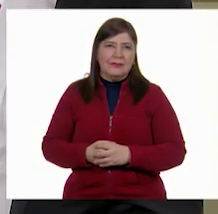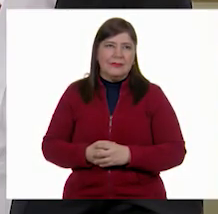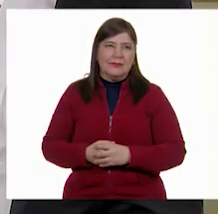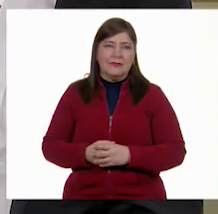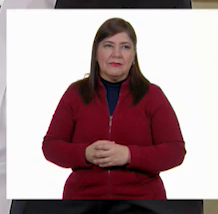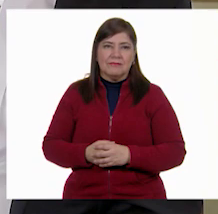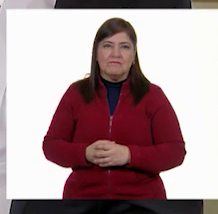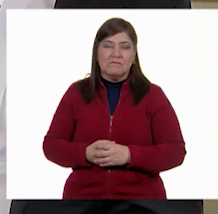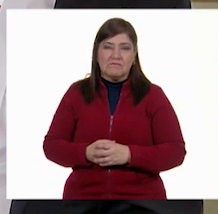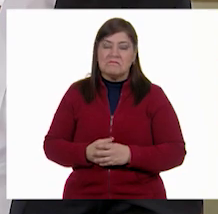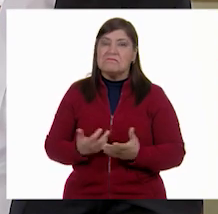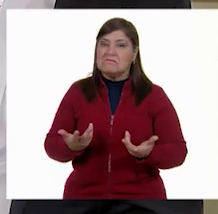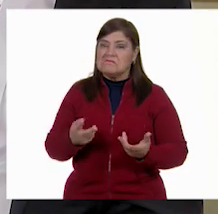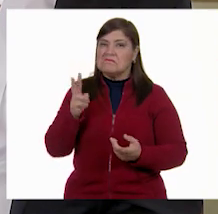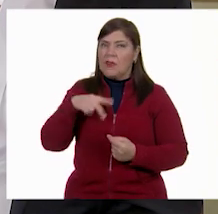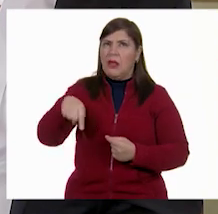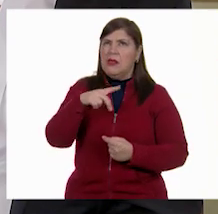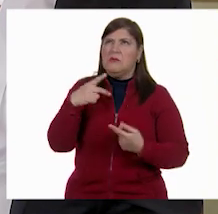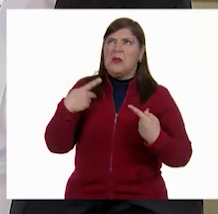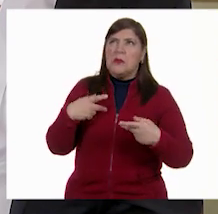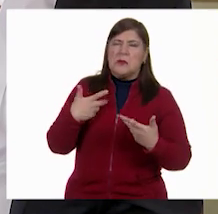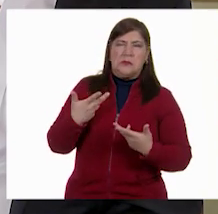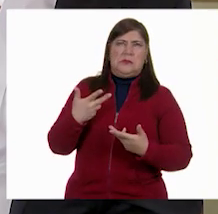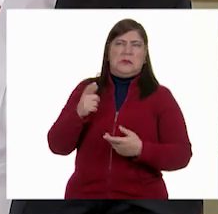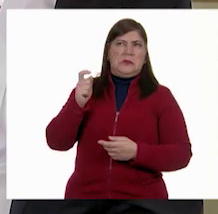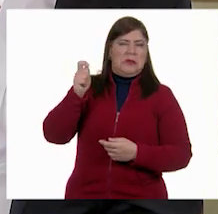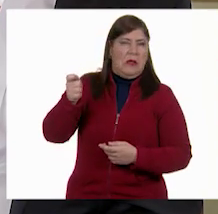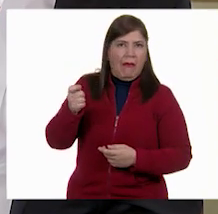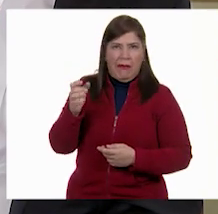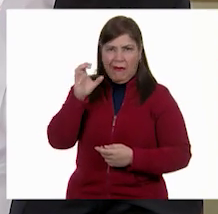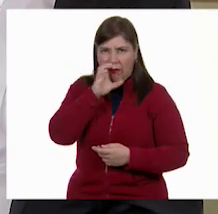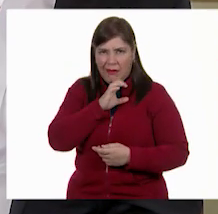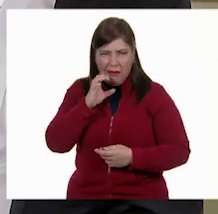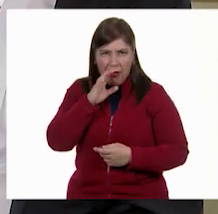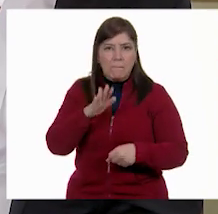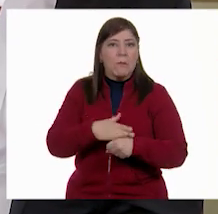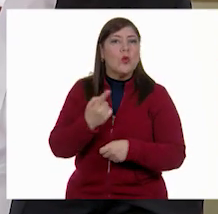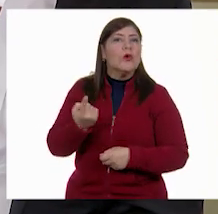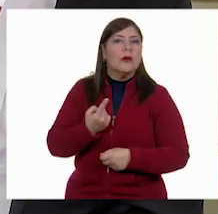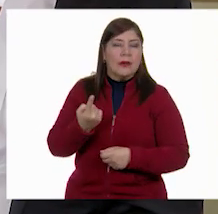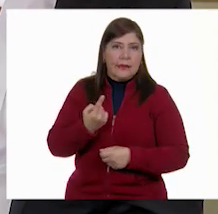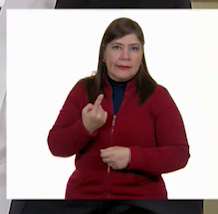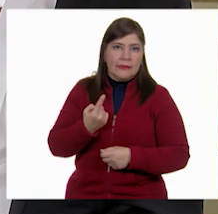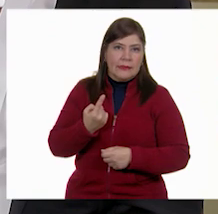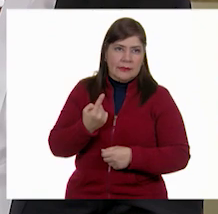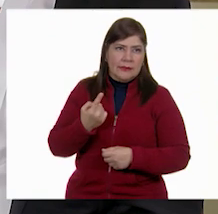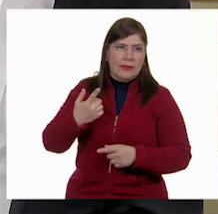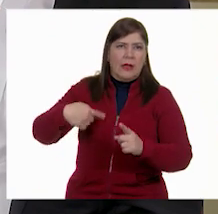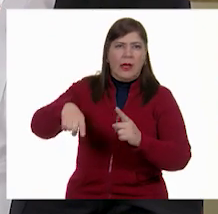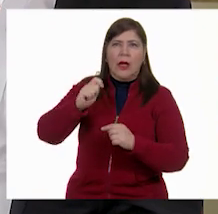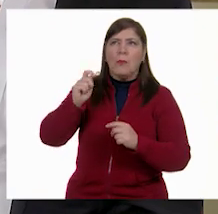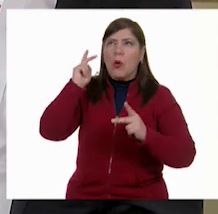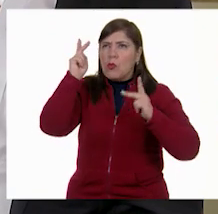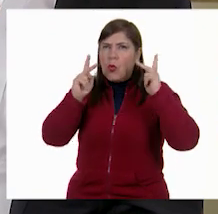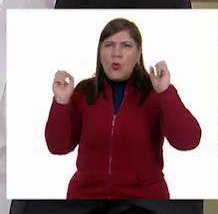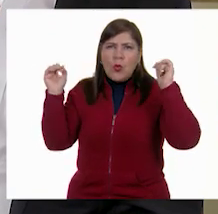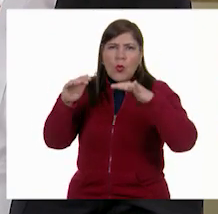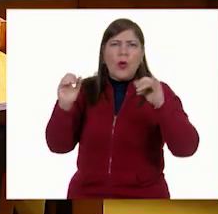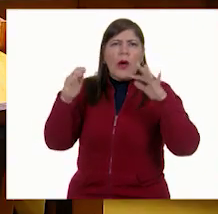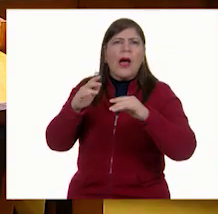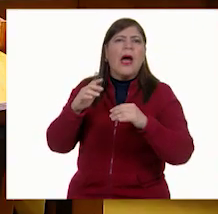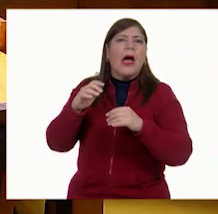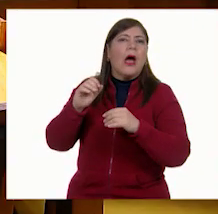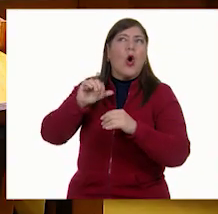La casa intriga a mucha gente y por eso vemos que buena parte de los visitantes son extranjeros. Gente